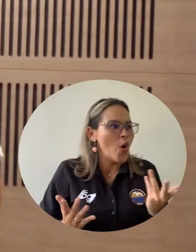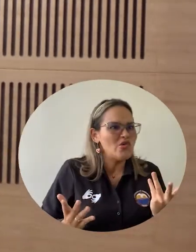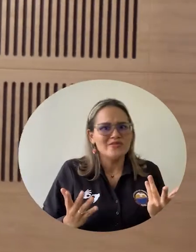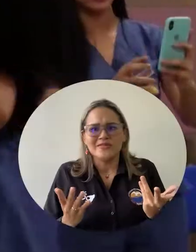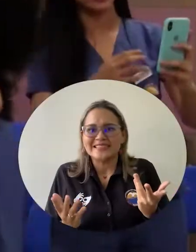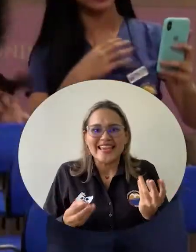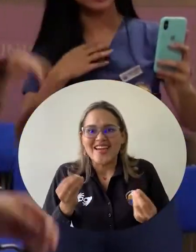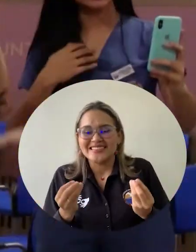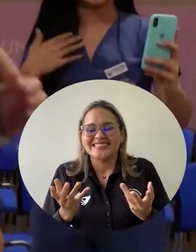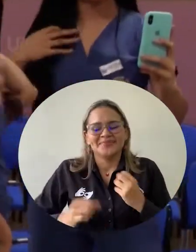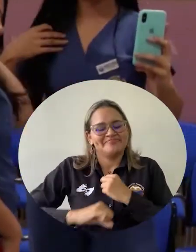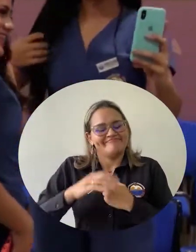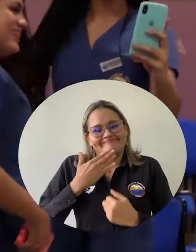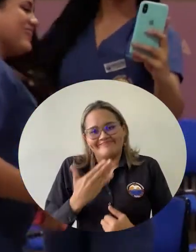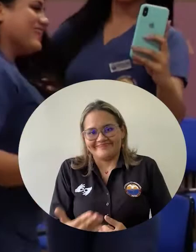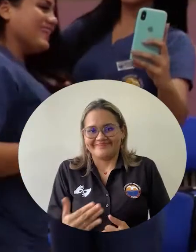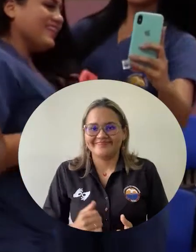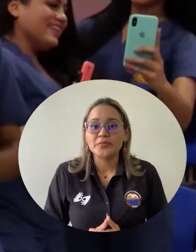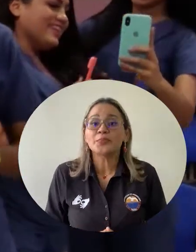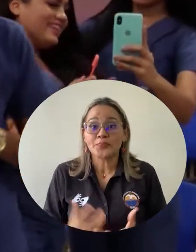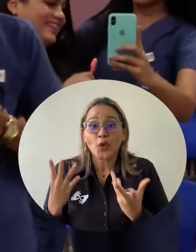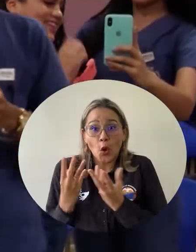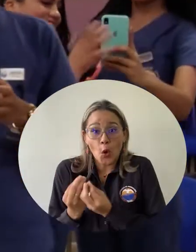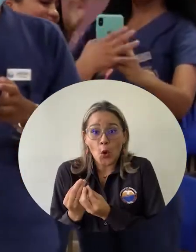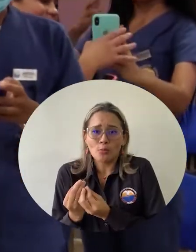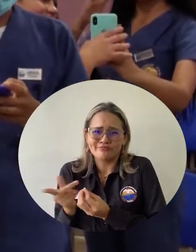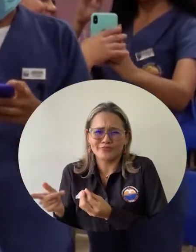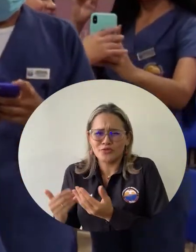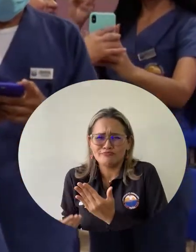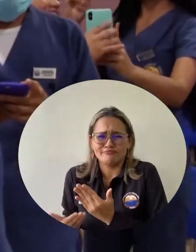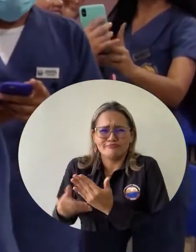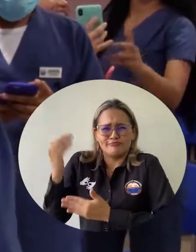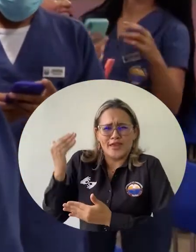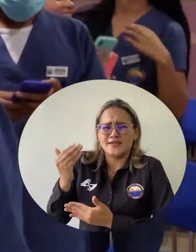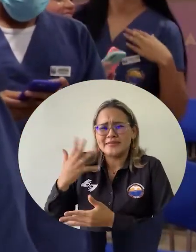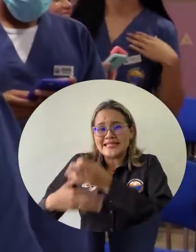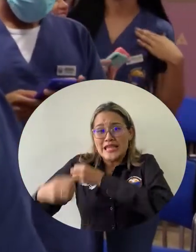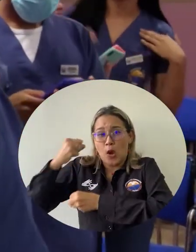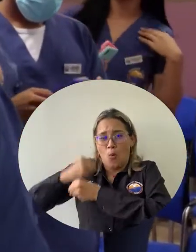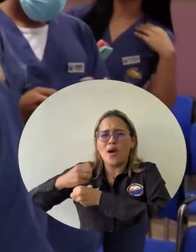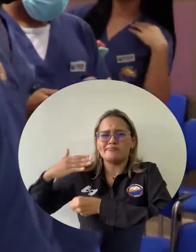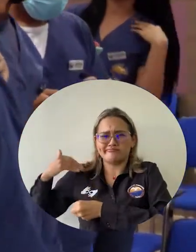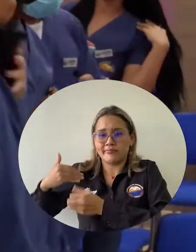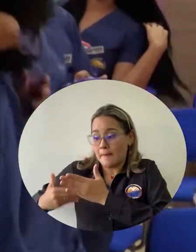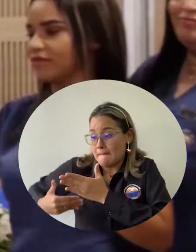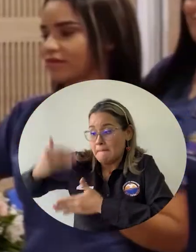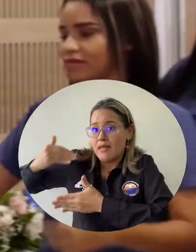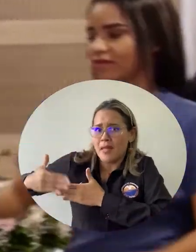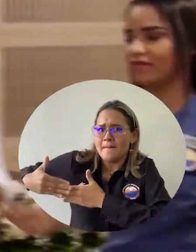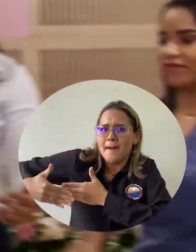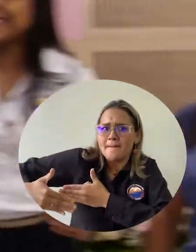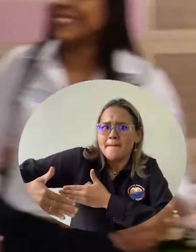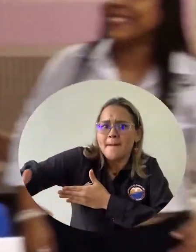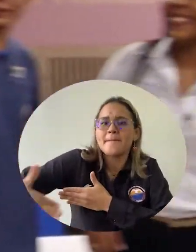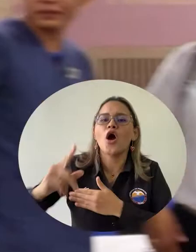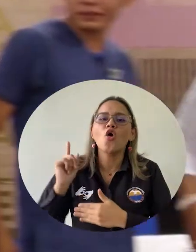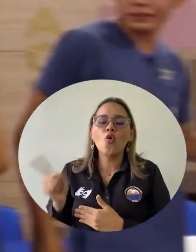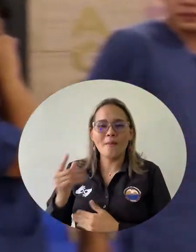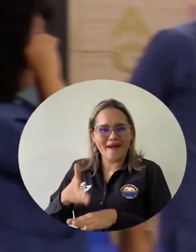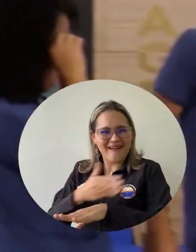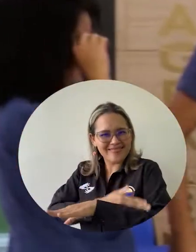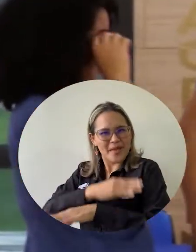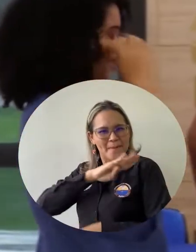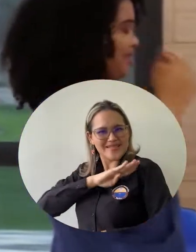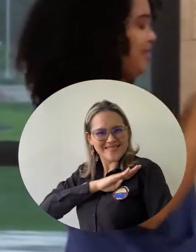diferentes alternativas. Este grupo de jóvenes que hace cinco años ingresó a la Alma Mater por medio de una beca como reconocimiento a su